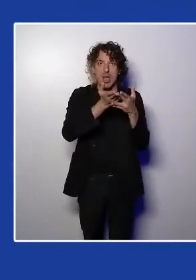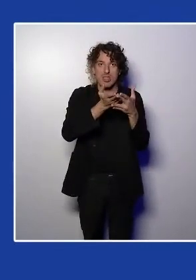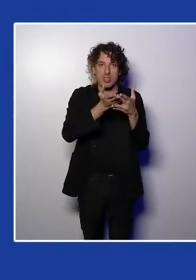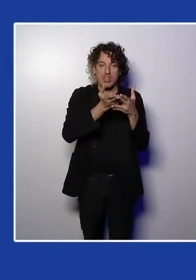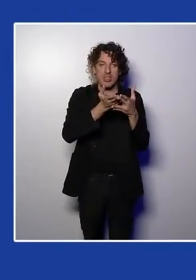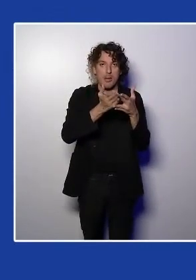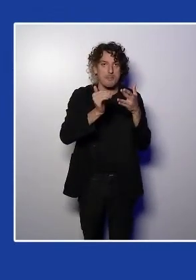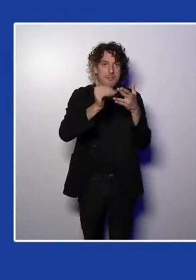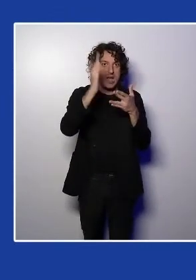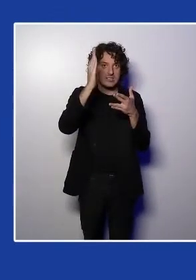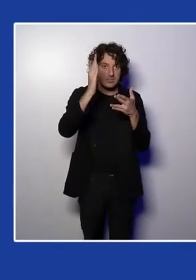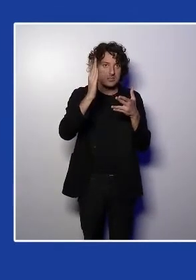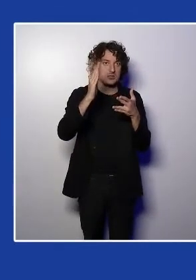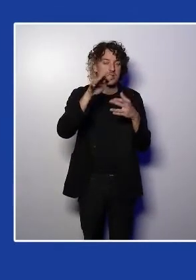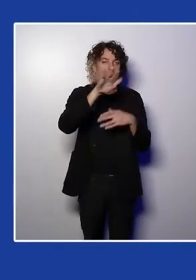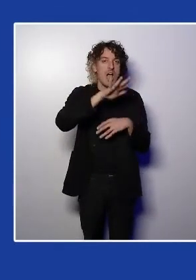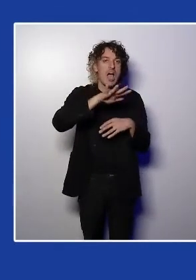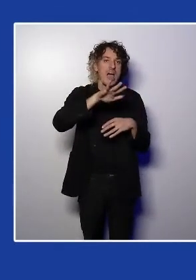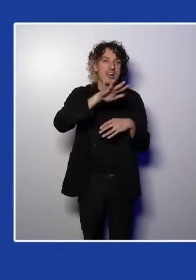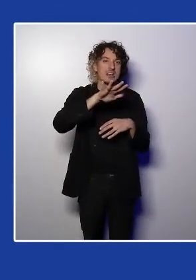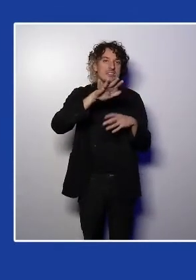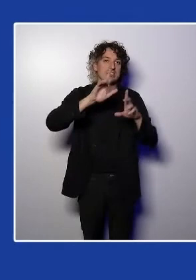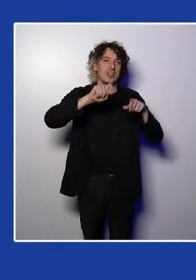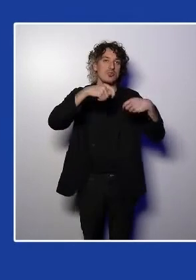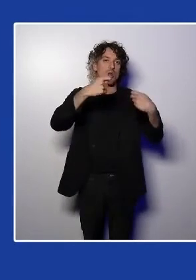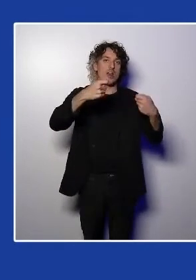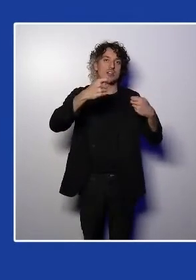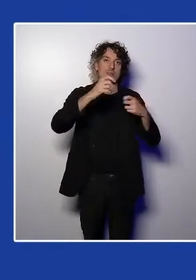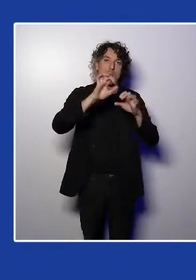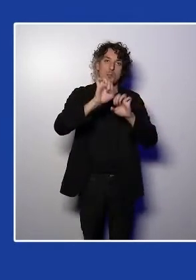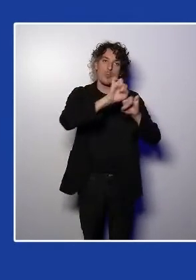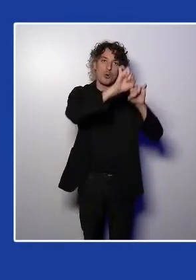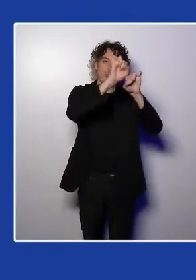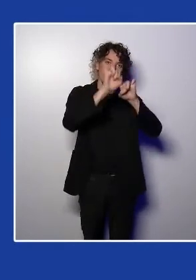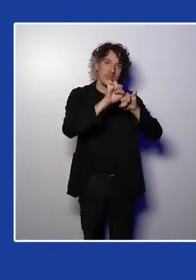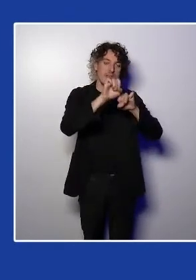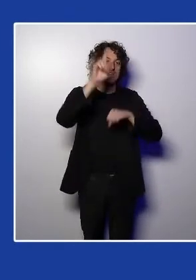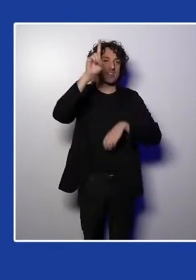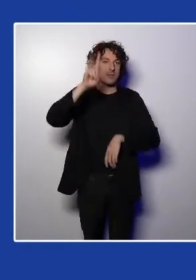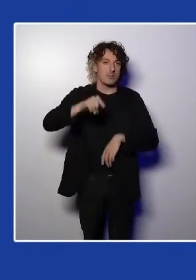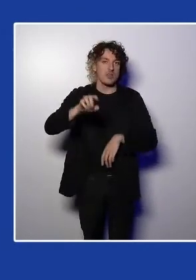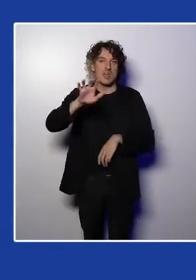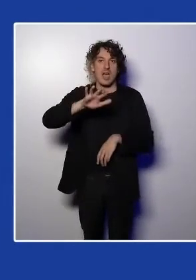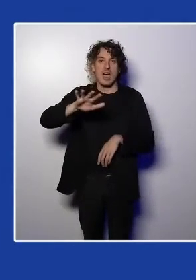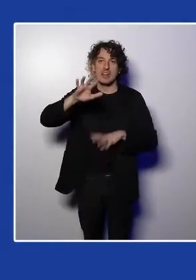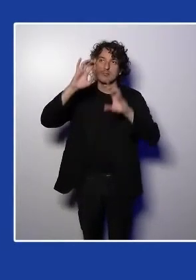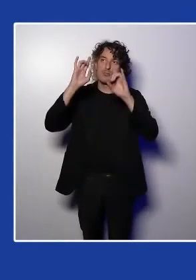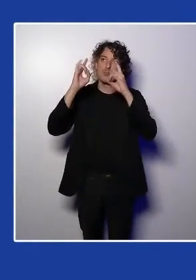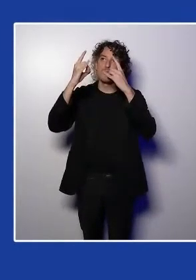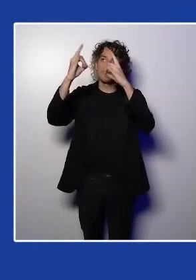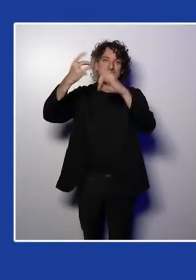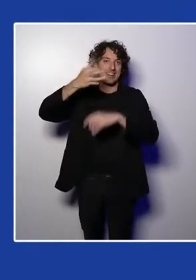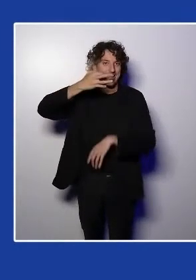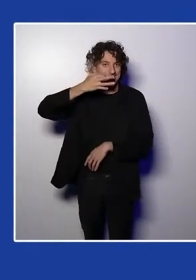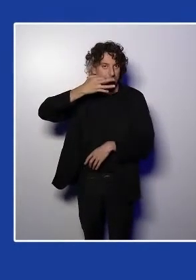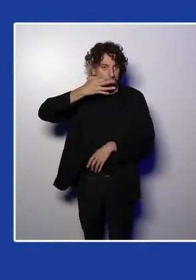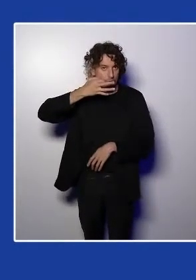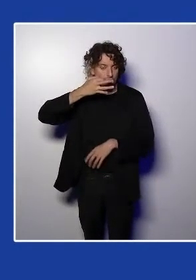tiene áreas naturales protegidas y áreas de conservación de bosques nativos.